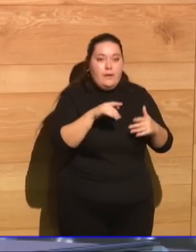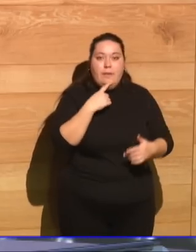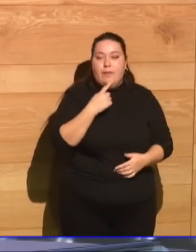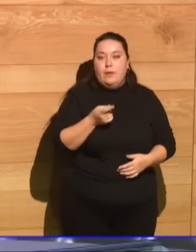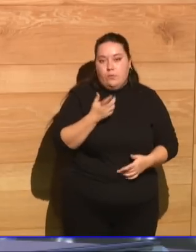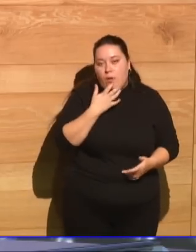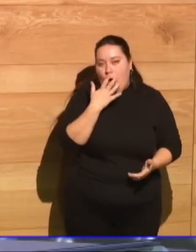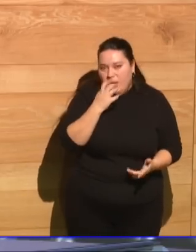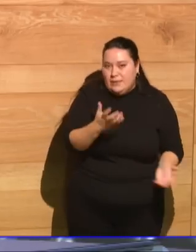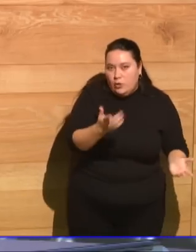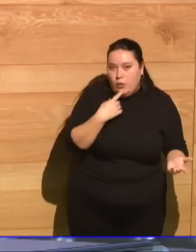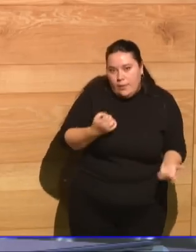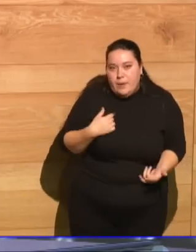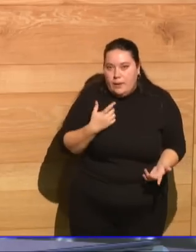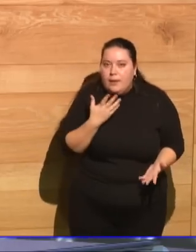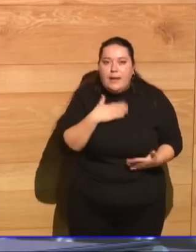no, pero ahora en serio.